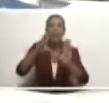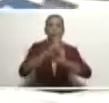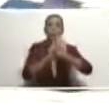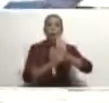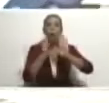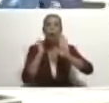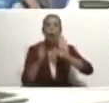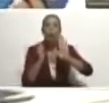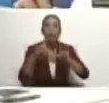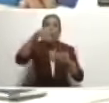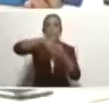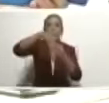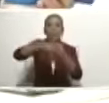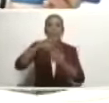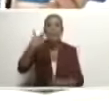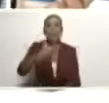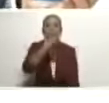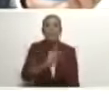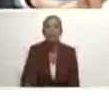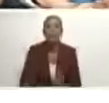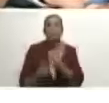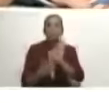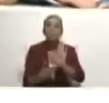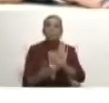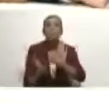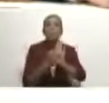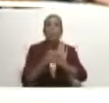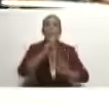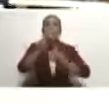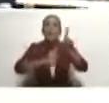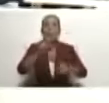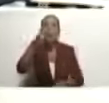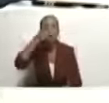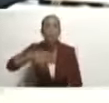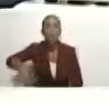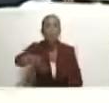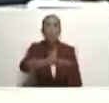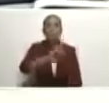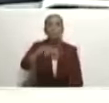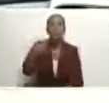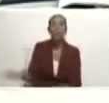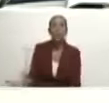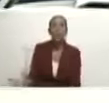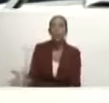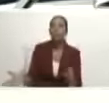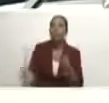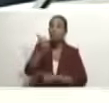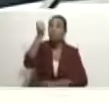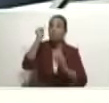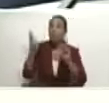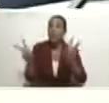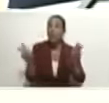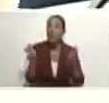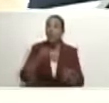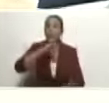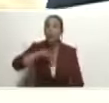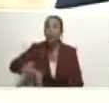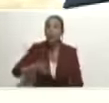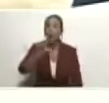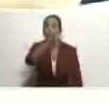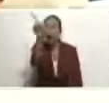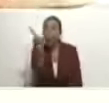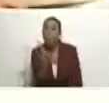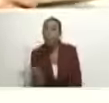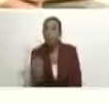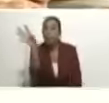constitucional para consultar al pueblo de Venezuela sobre los grandes temas históricos de la Guayana